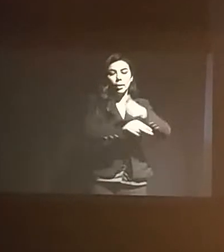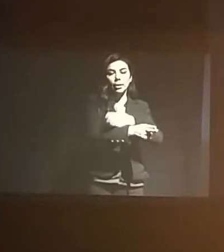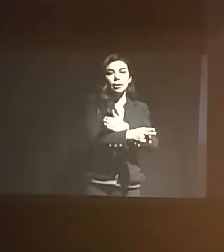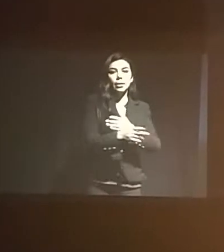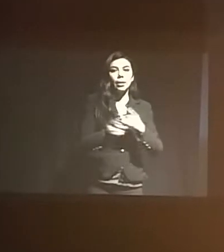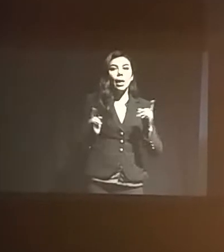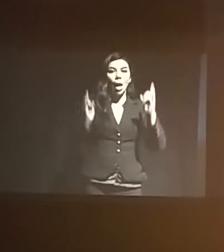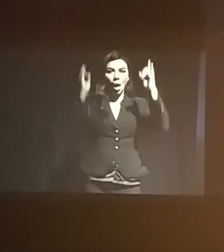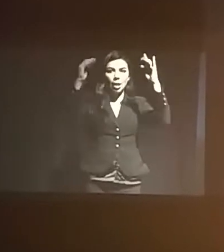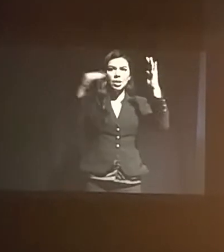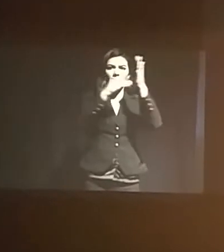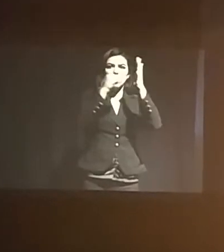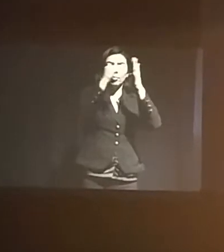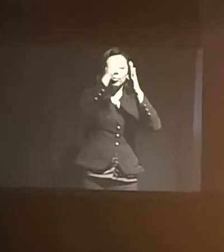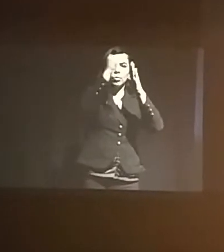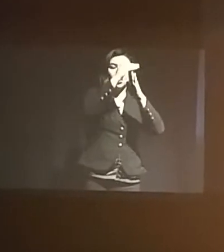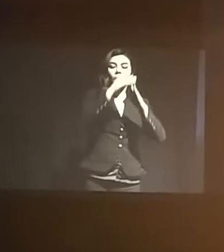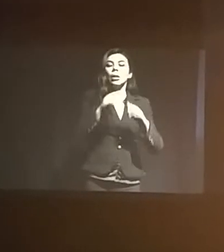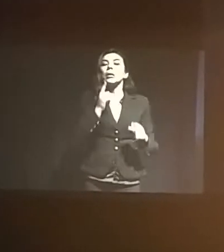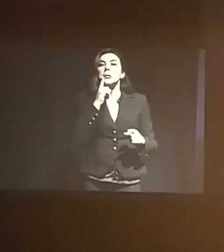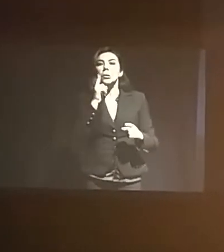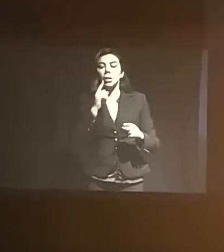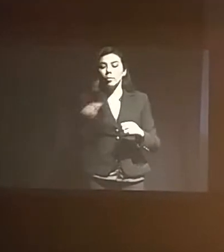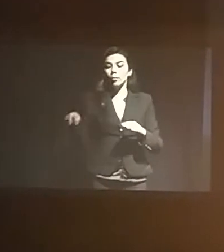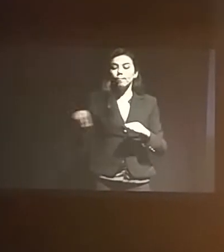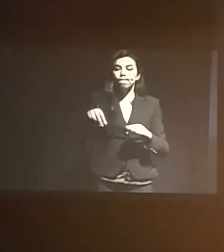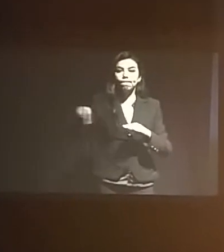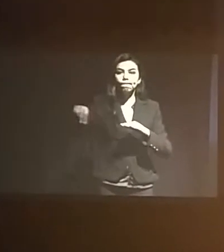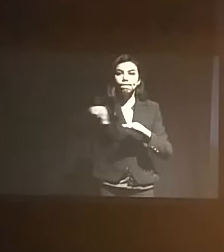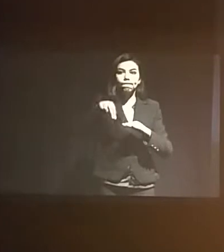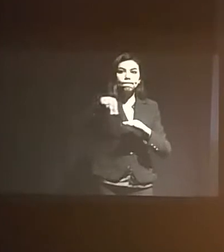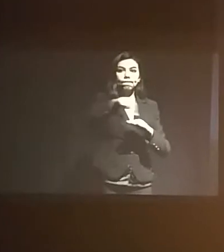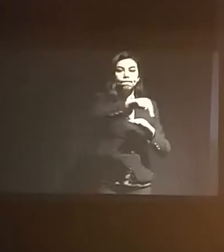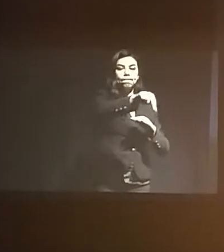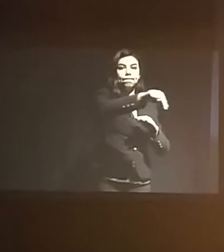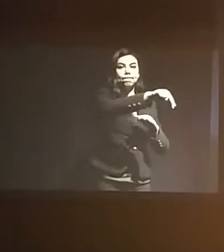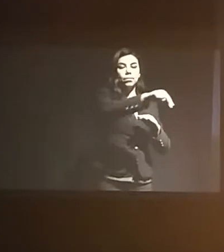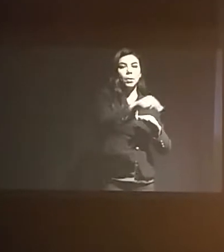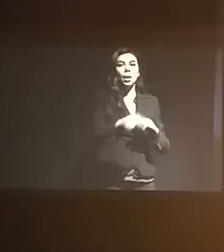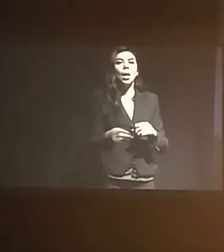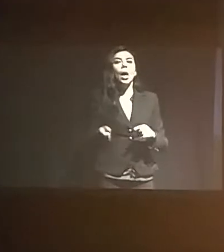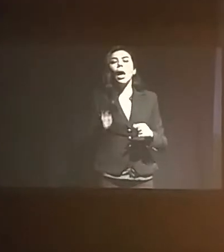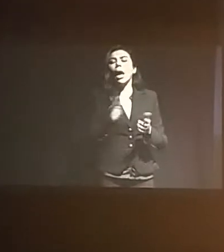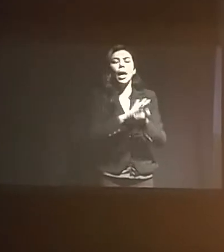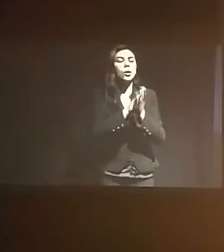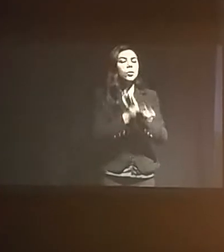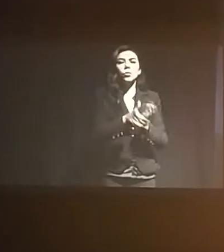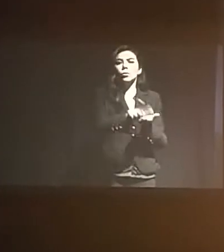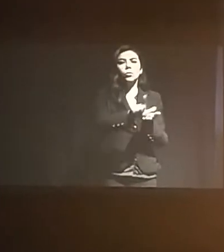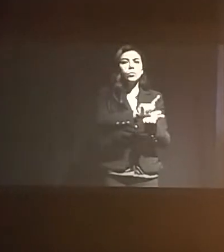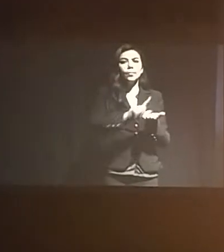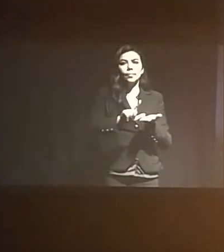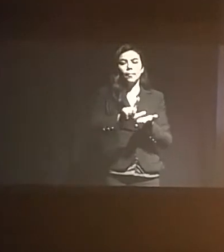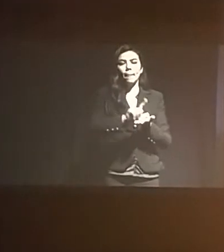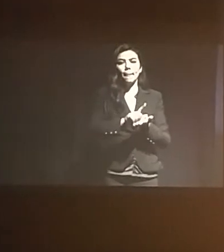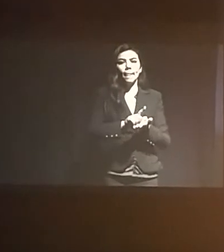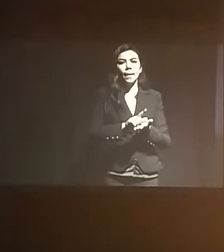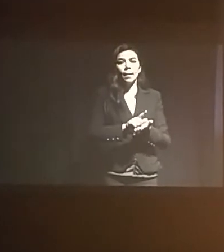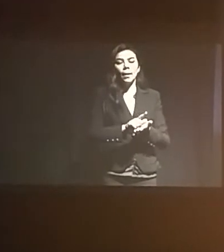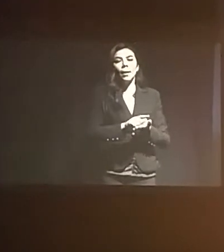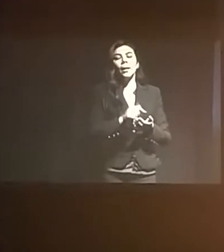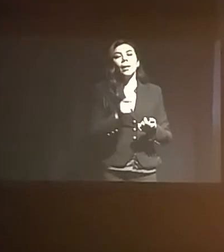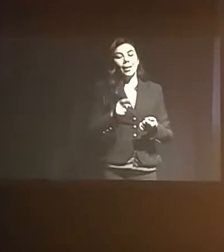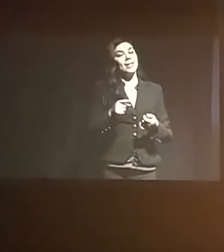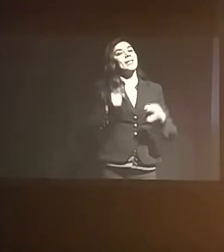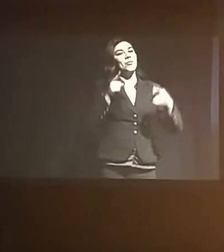edificación y pues tienes que poder acceder y circular por esta ruta accesible por la edificación a cada uno de sus recintos. Ese es el desafío